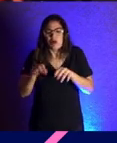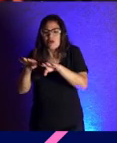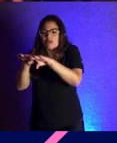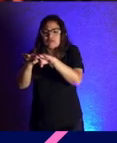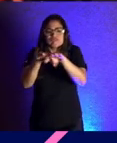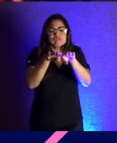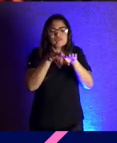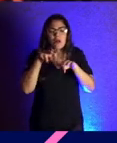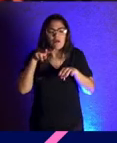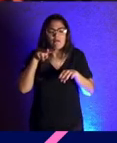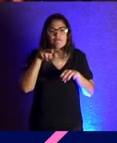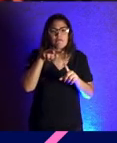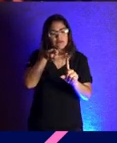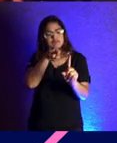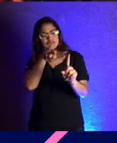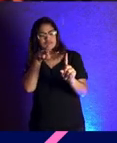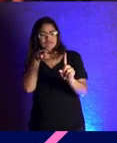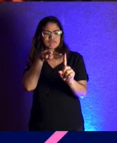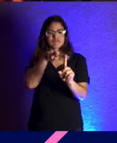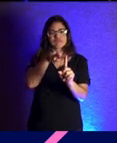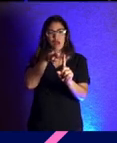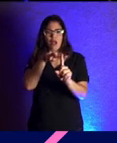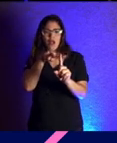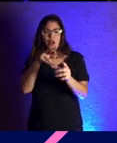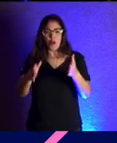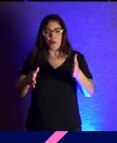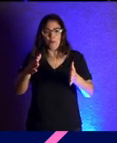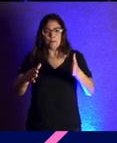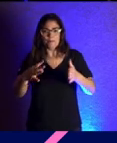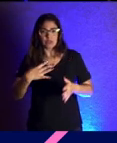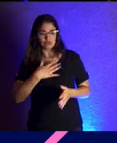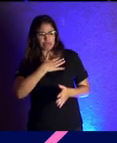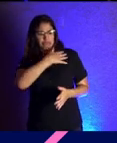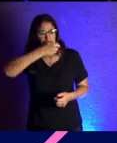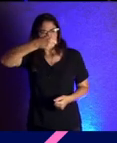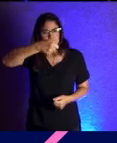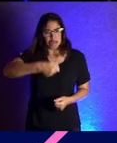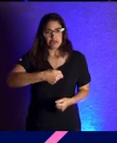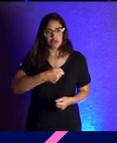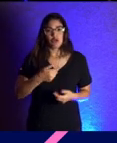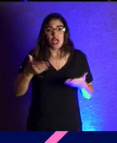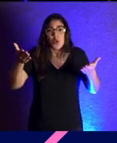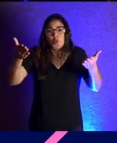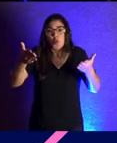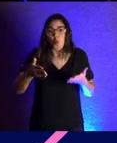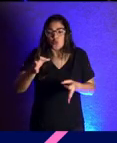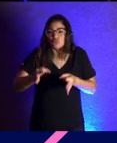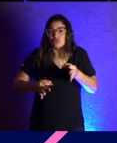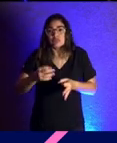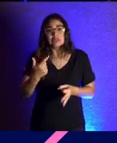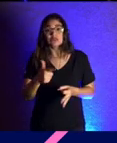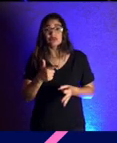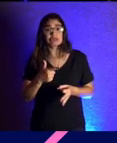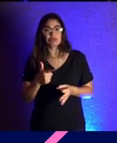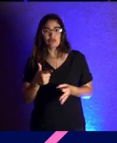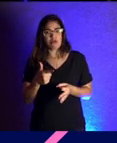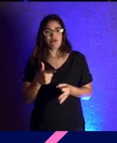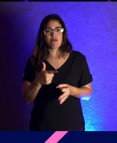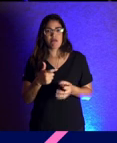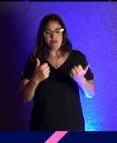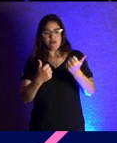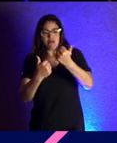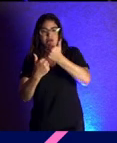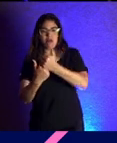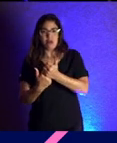la estabilidad de cierto actualmente, pues no hay una justicia, no es para ser completa, pues finalmente esto es